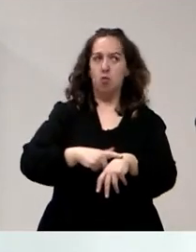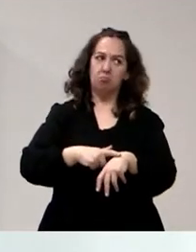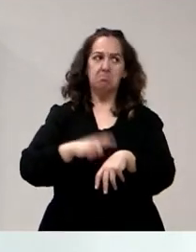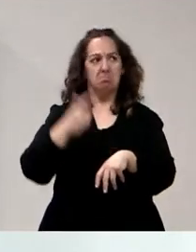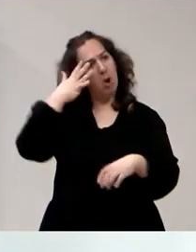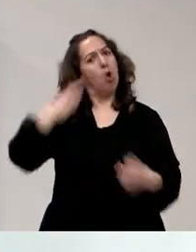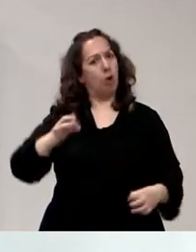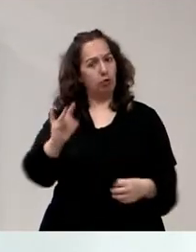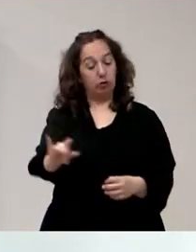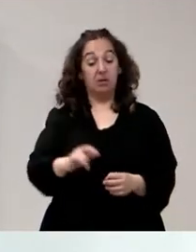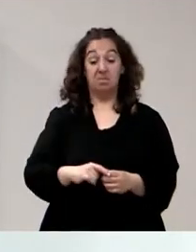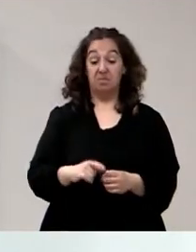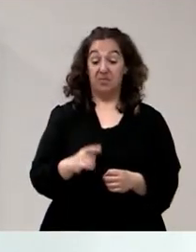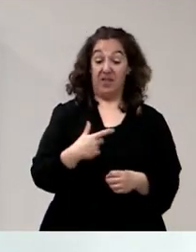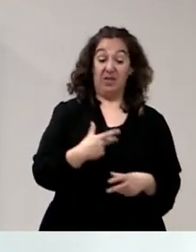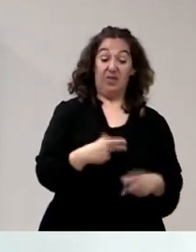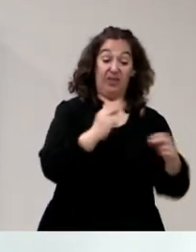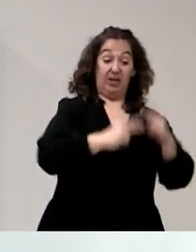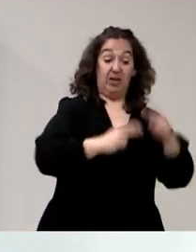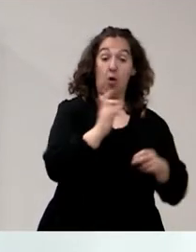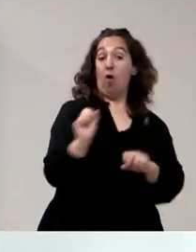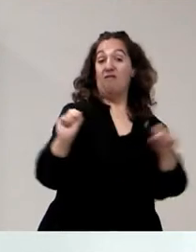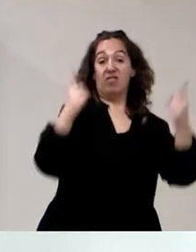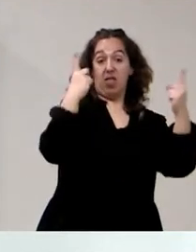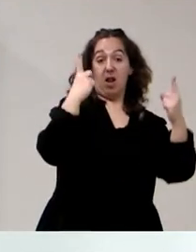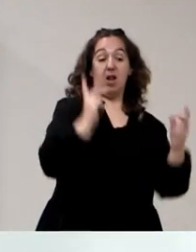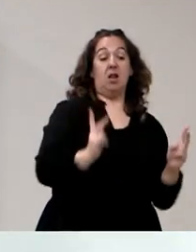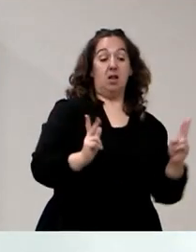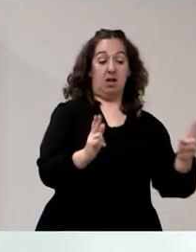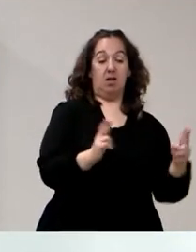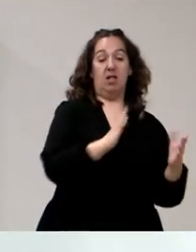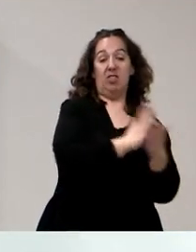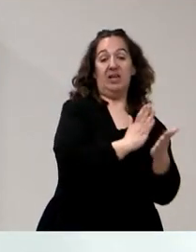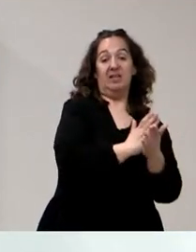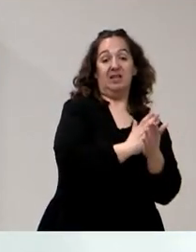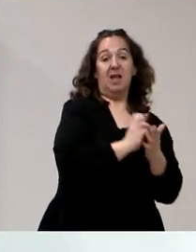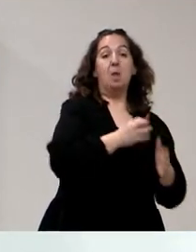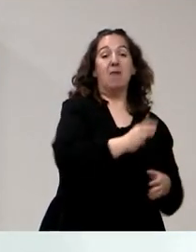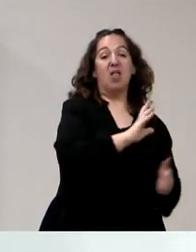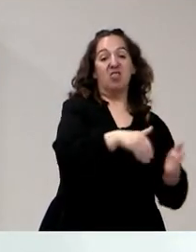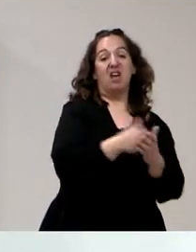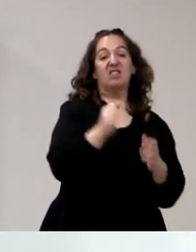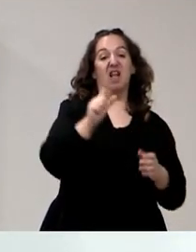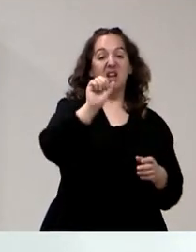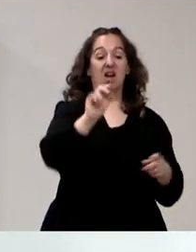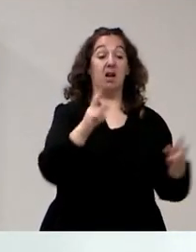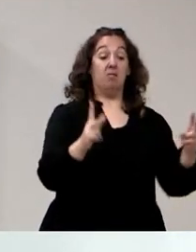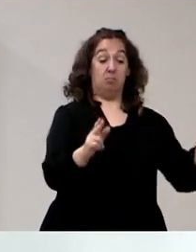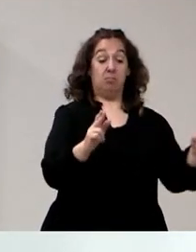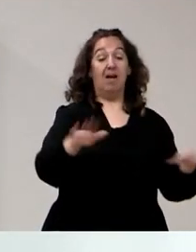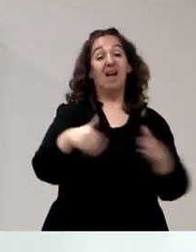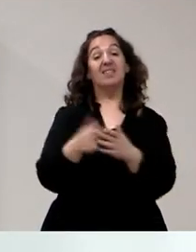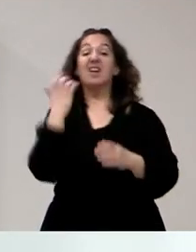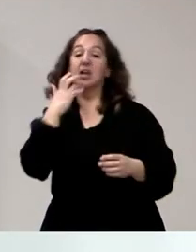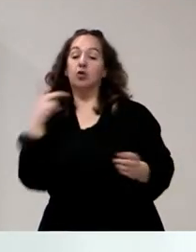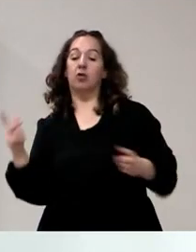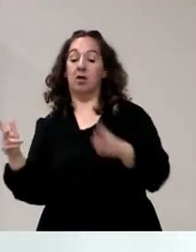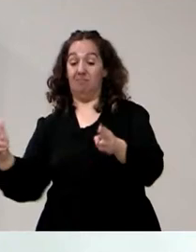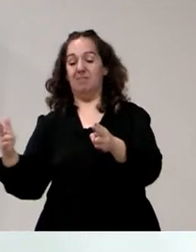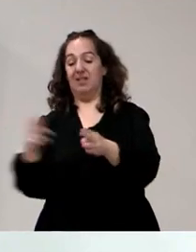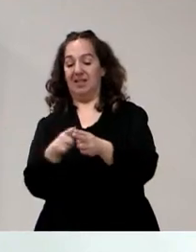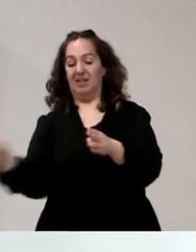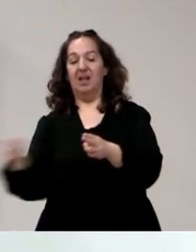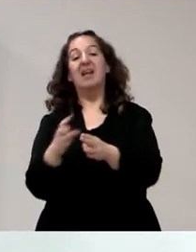razonable entre la finalización y puesta en marcha del tramo eh Valencia lar y el puesta en marcha de reyosa habrá un Gap de 3 años